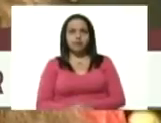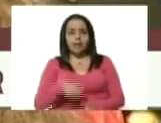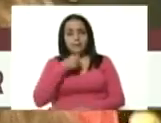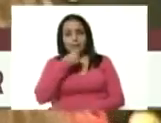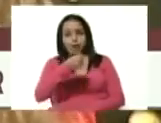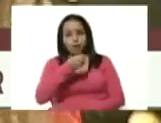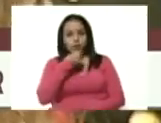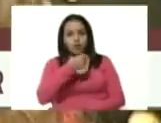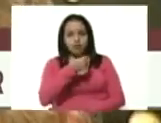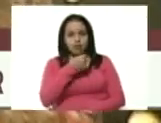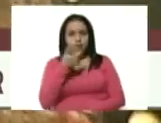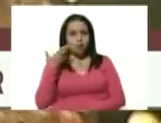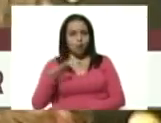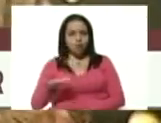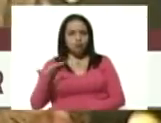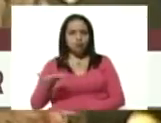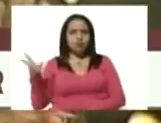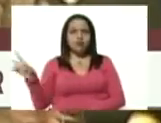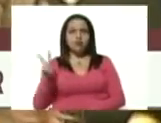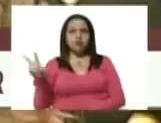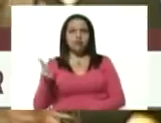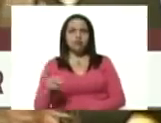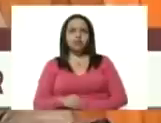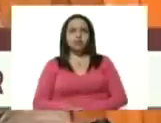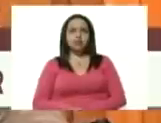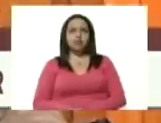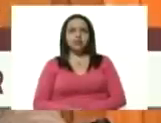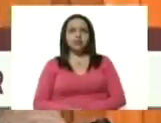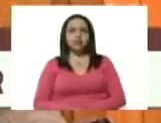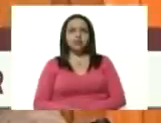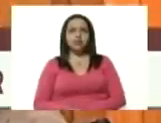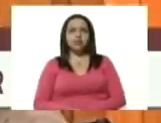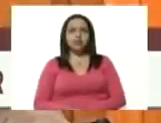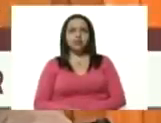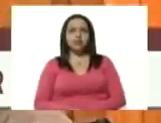venezolanas. Y entre las personas, yo diría